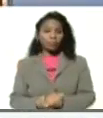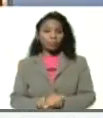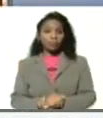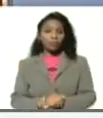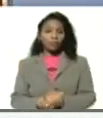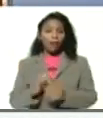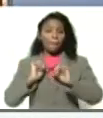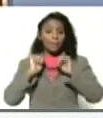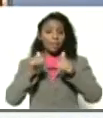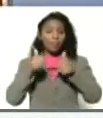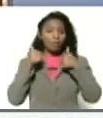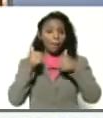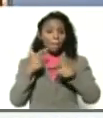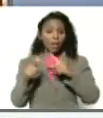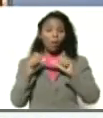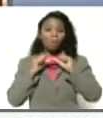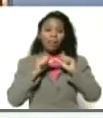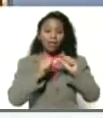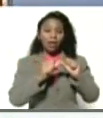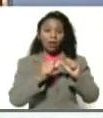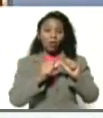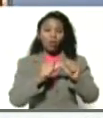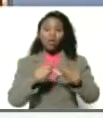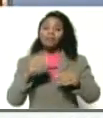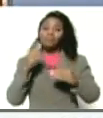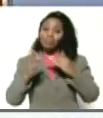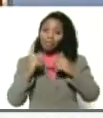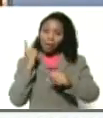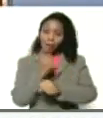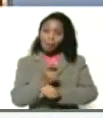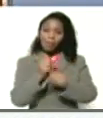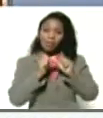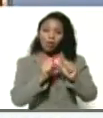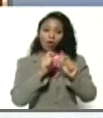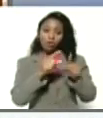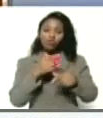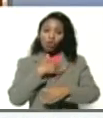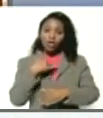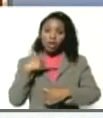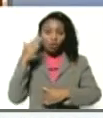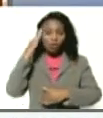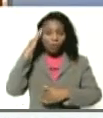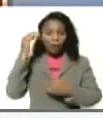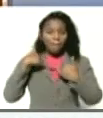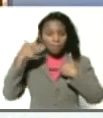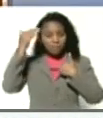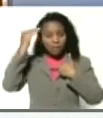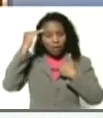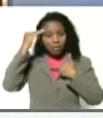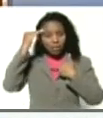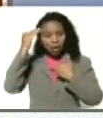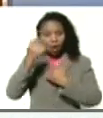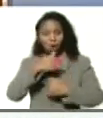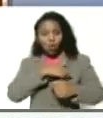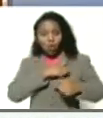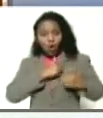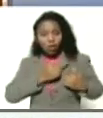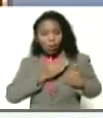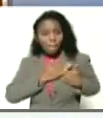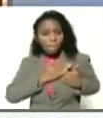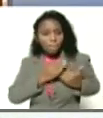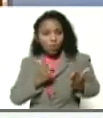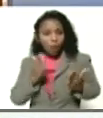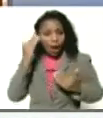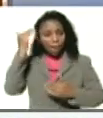arrancamos bien pero tenemos que mantenernos tenemos que mantenernos o lo que yo quiero transmitirle de mi mente de mi corazón a la